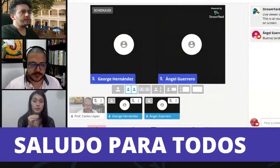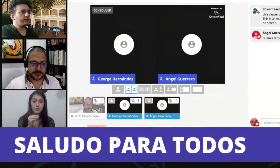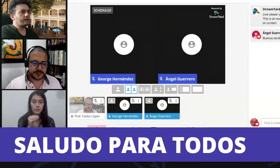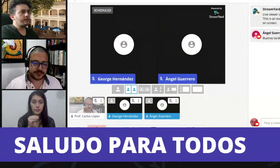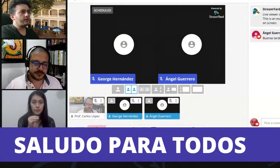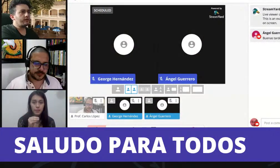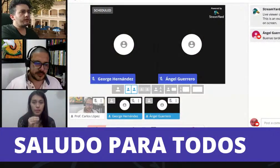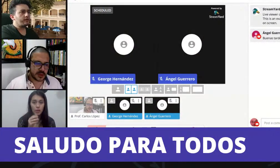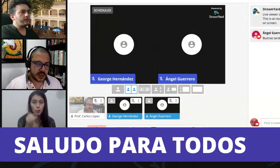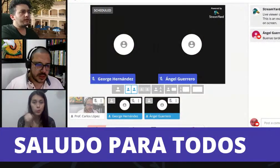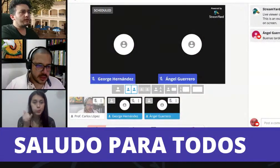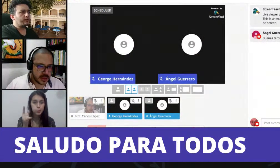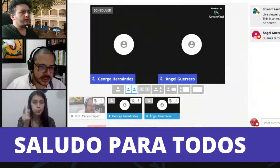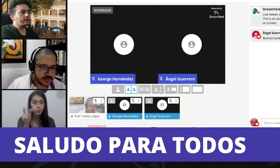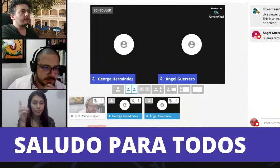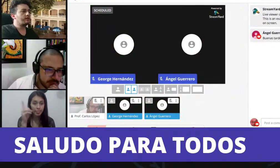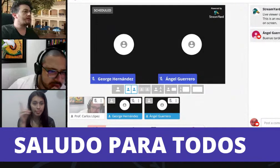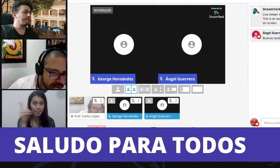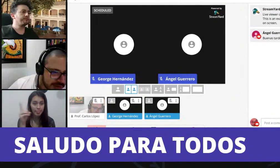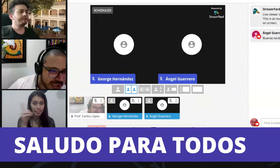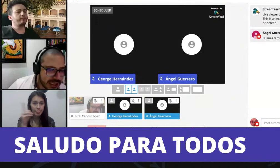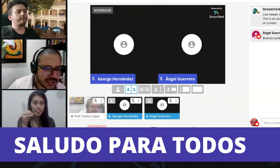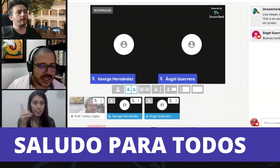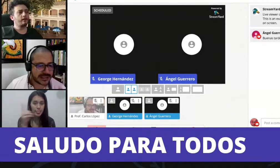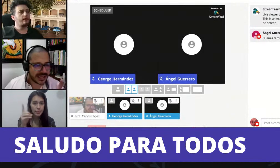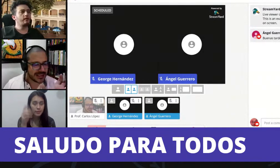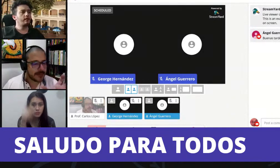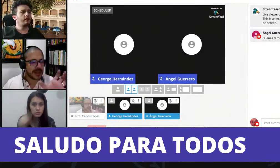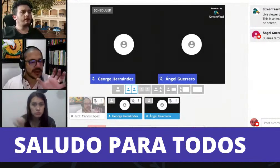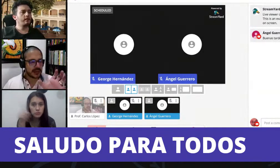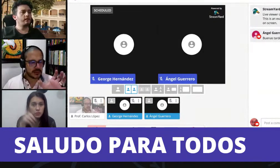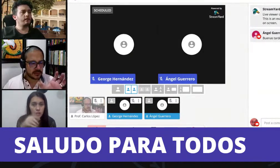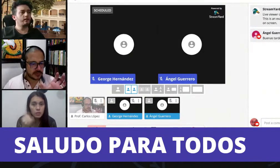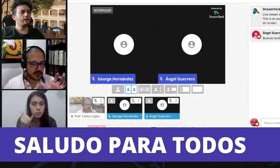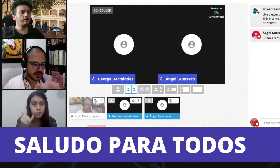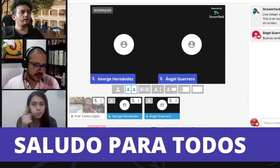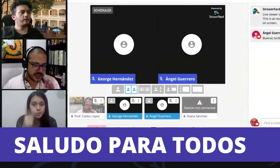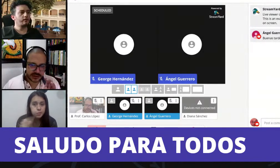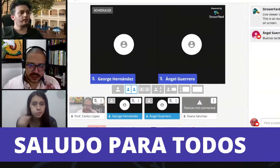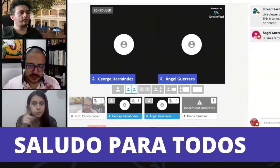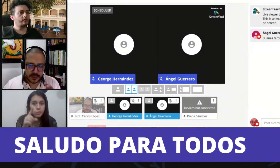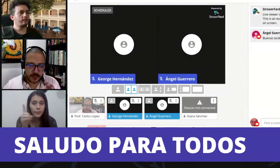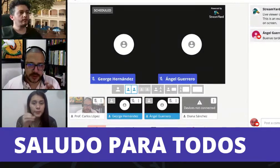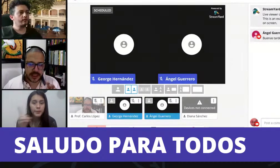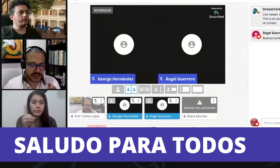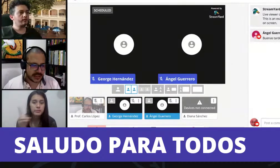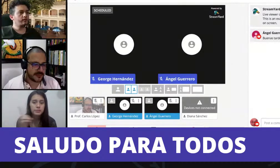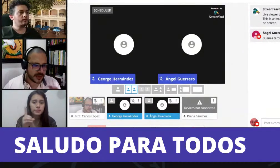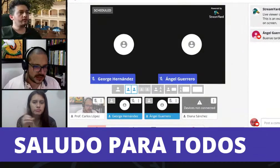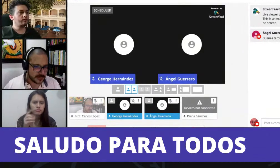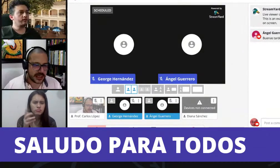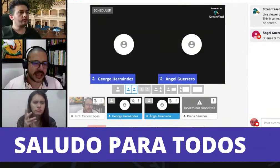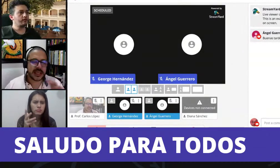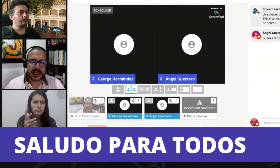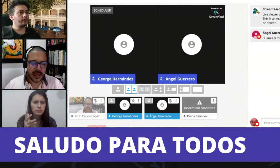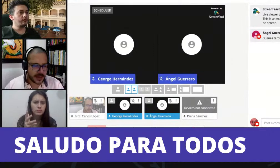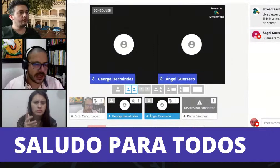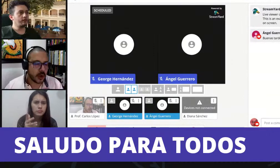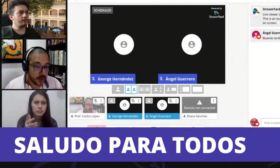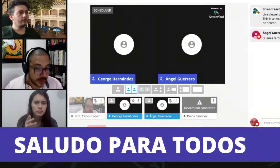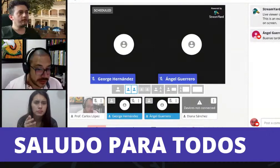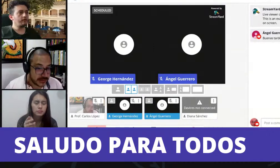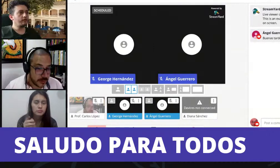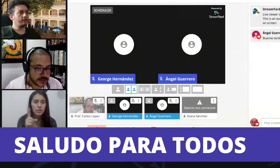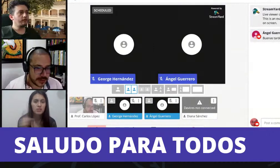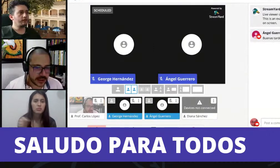Aquí está. ¿Sí? Este banner, ¿sí? Uno lo puede hacer de diferentes maneras, cambiar